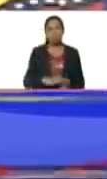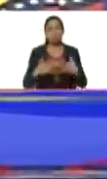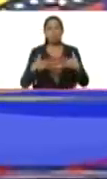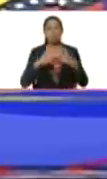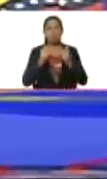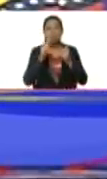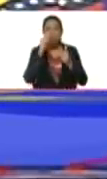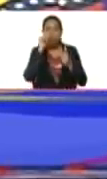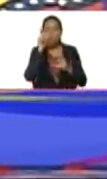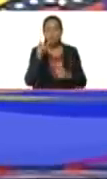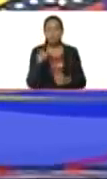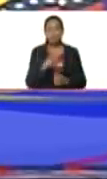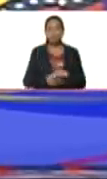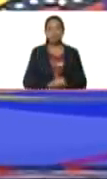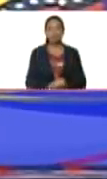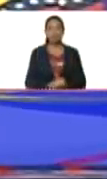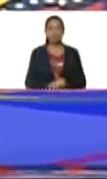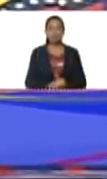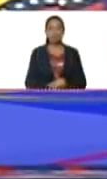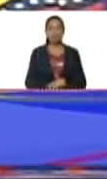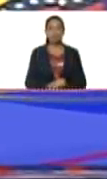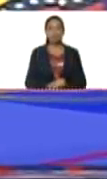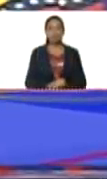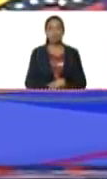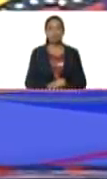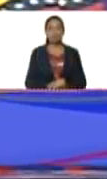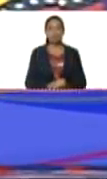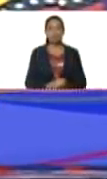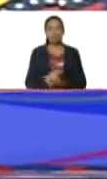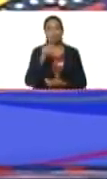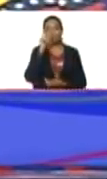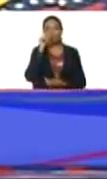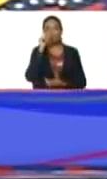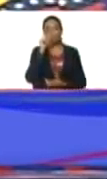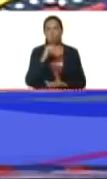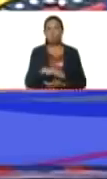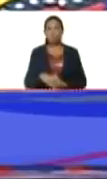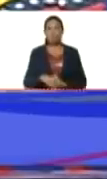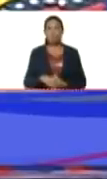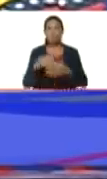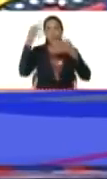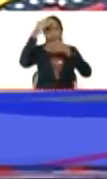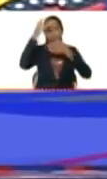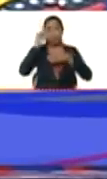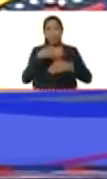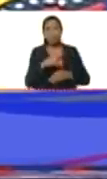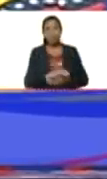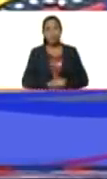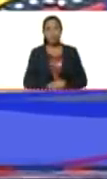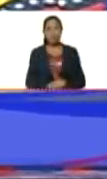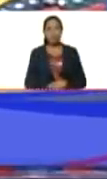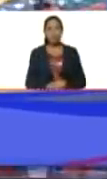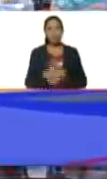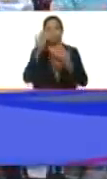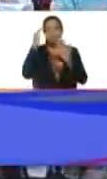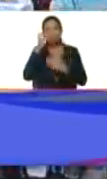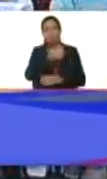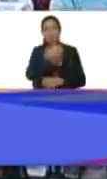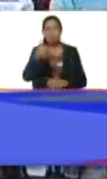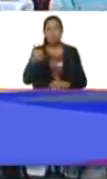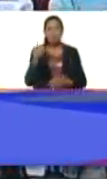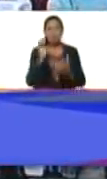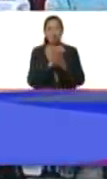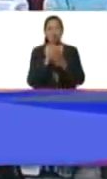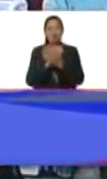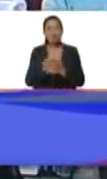Medina. Farid Freja. Salam Aleku. Y Johan Ponce, mi saludo, pues,